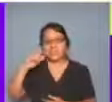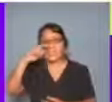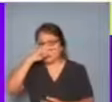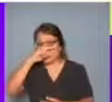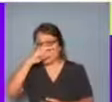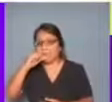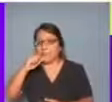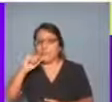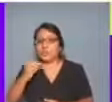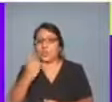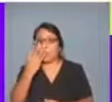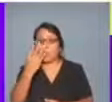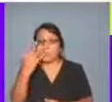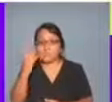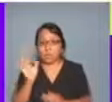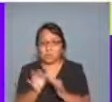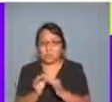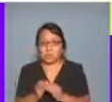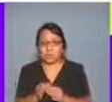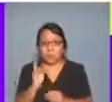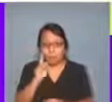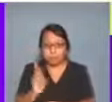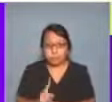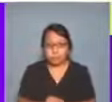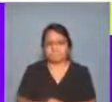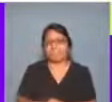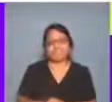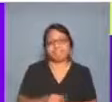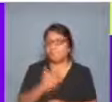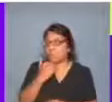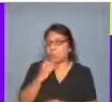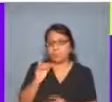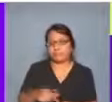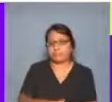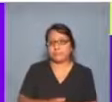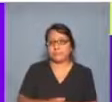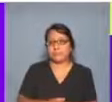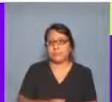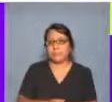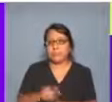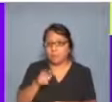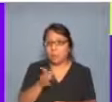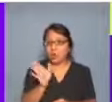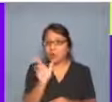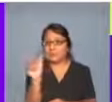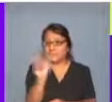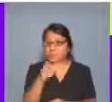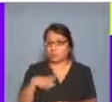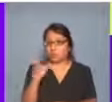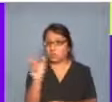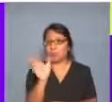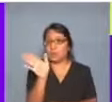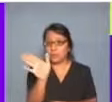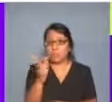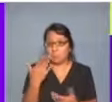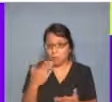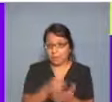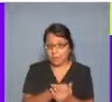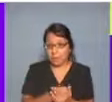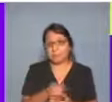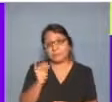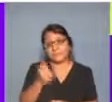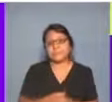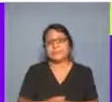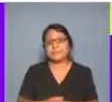con 45 no estabas enterada de esto no y te alcanza con el crédito que tenés en la tarjeta sub